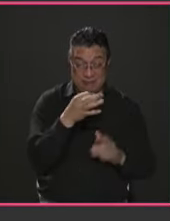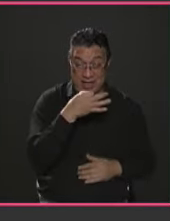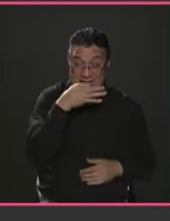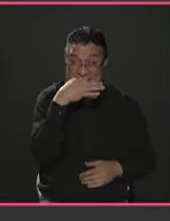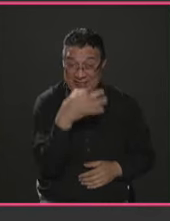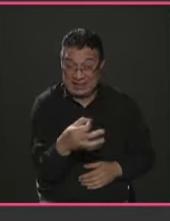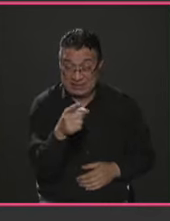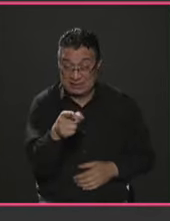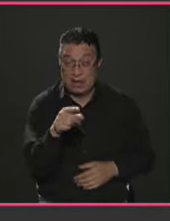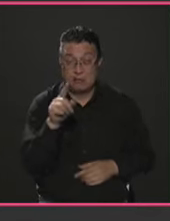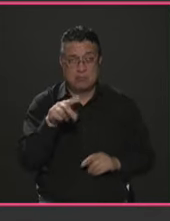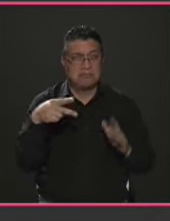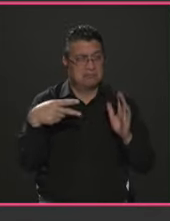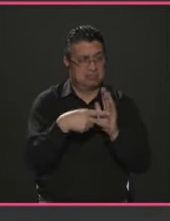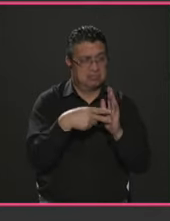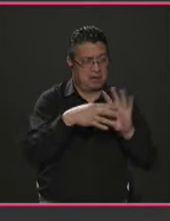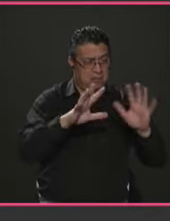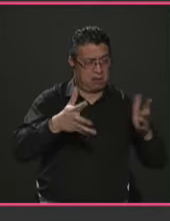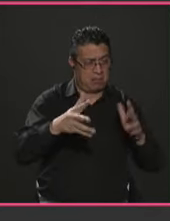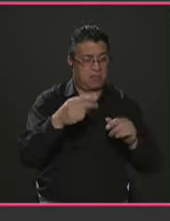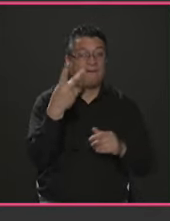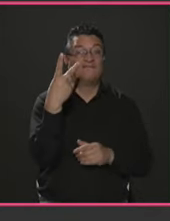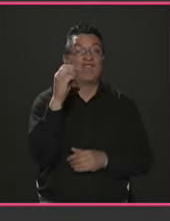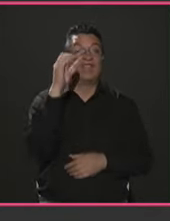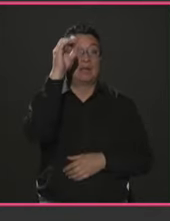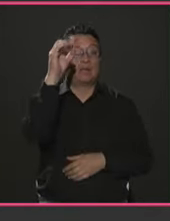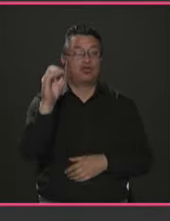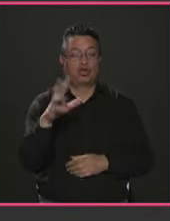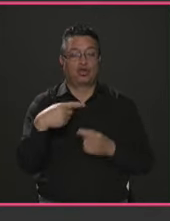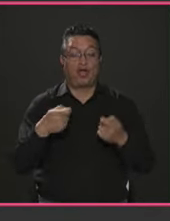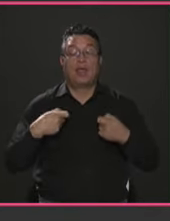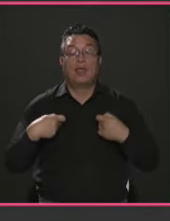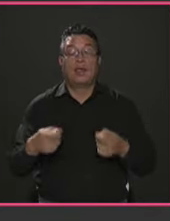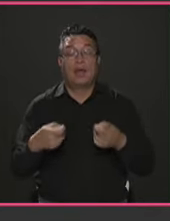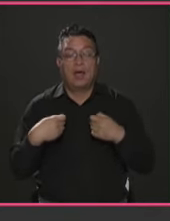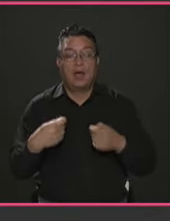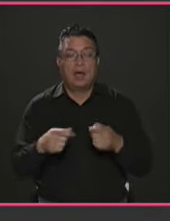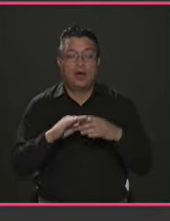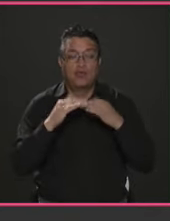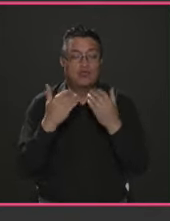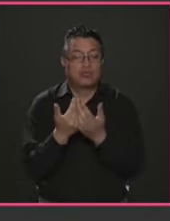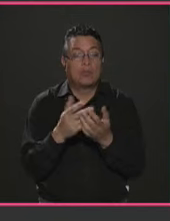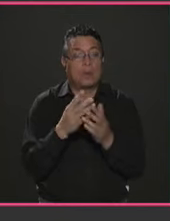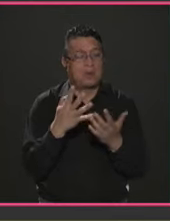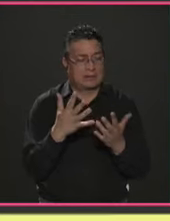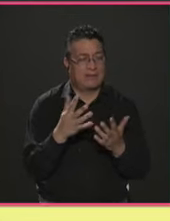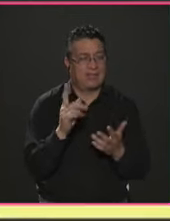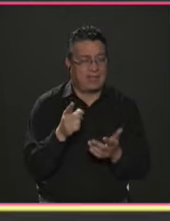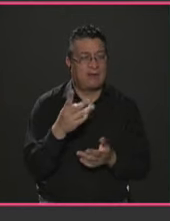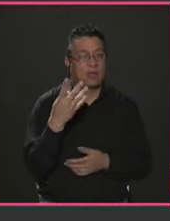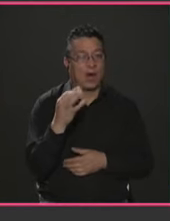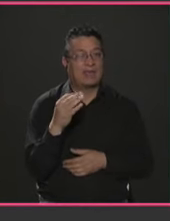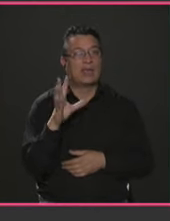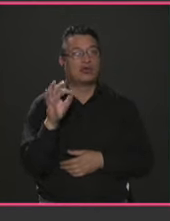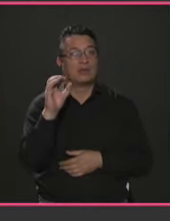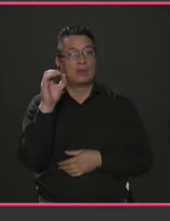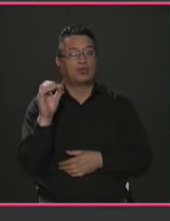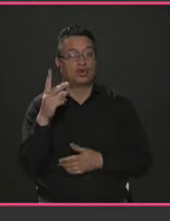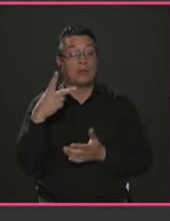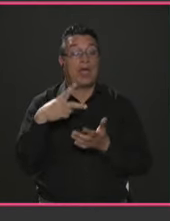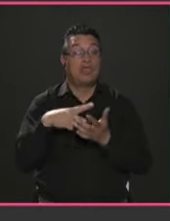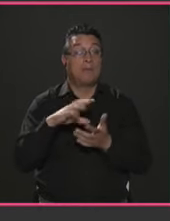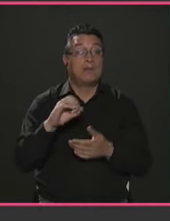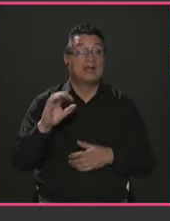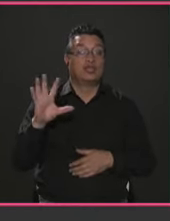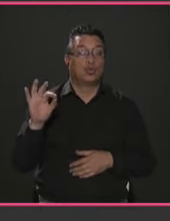electricidad representa más o menos el 20% de toda la energía consumida deberíamos llegar a entre 40 y 50% el año